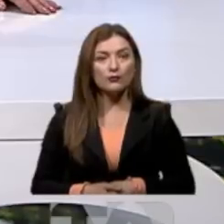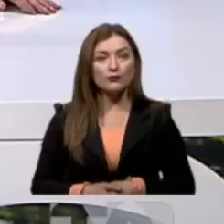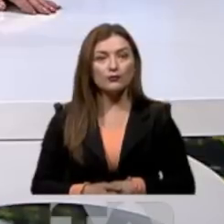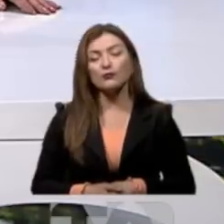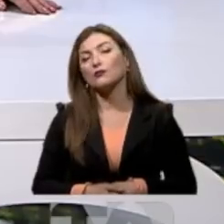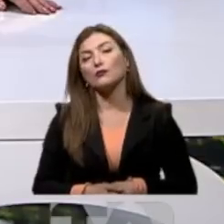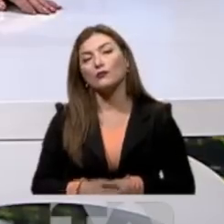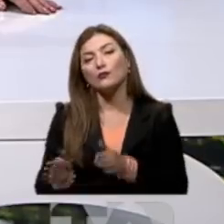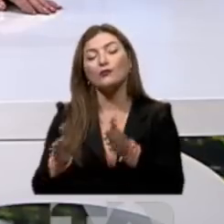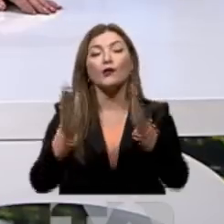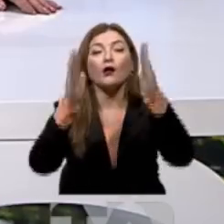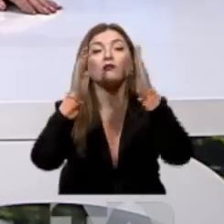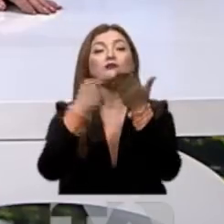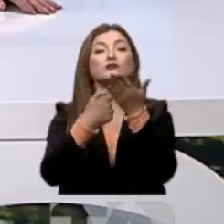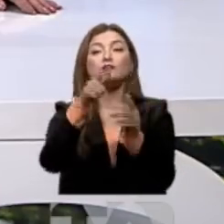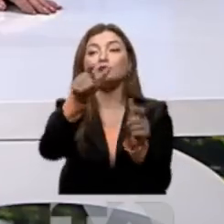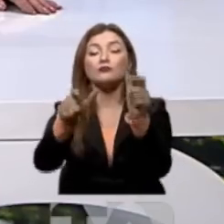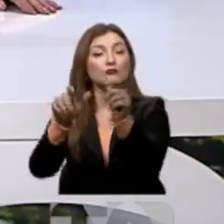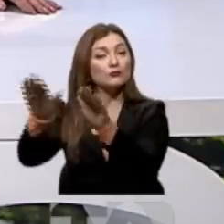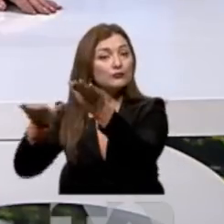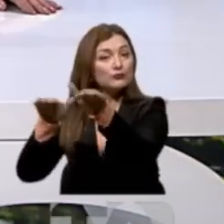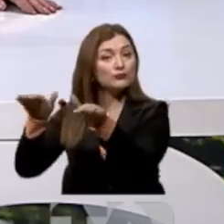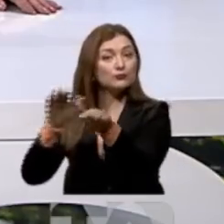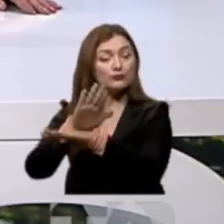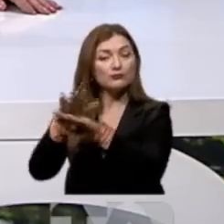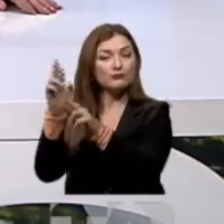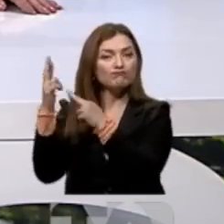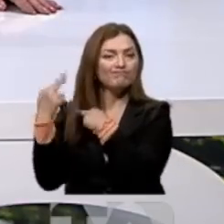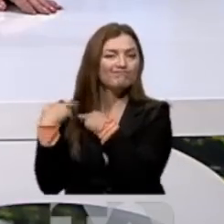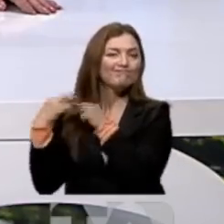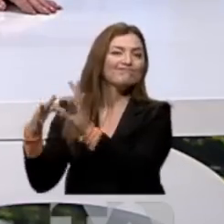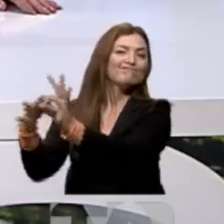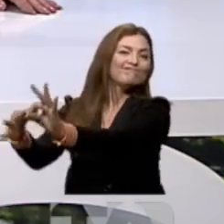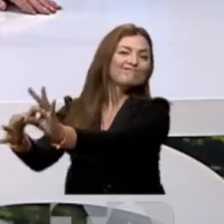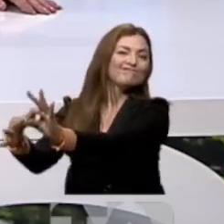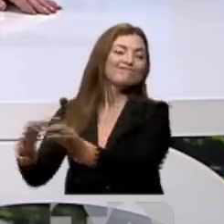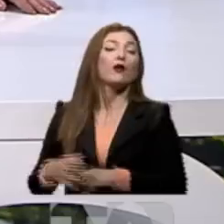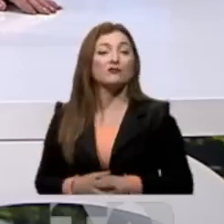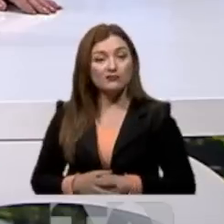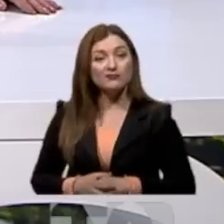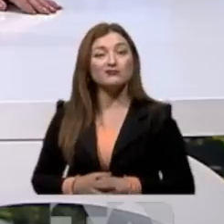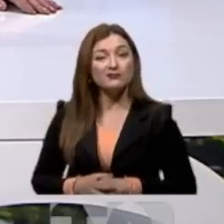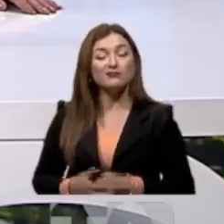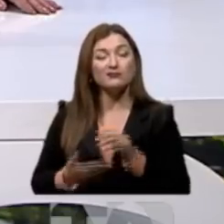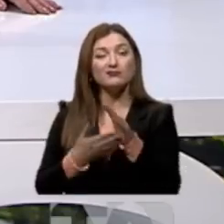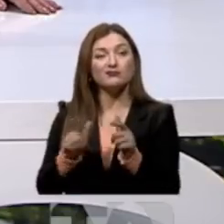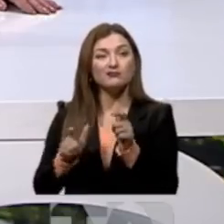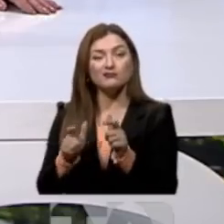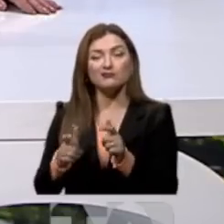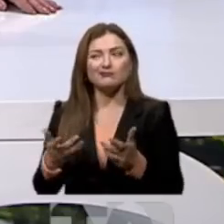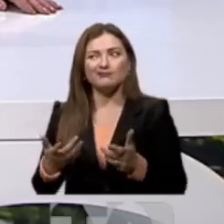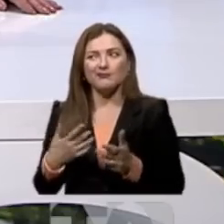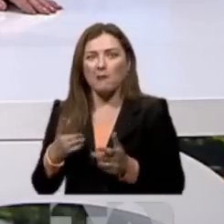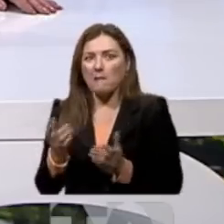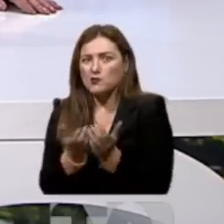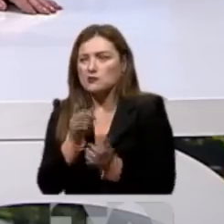Bien, pero el llamado también sería a la ciudadanía, porque es un tema de corresponsabilidad. Se debería sancionar a las personas que